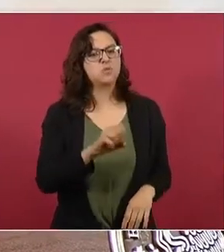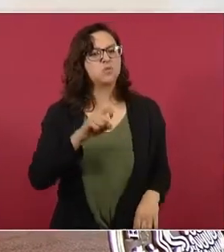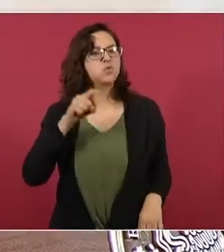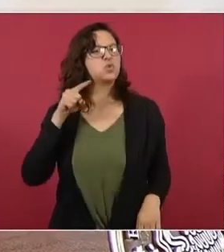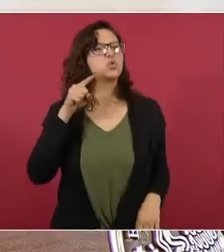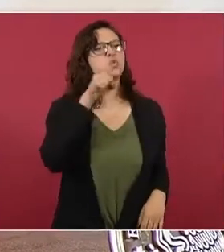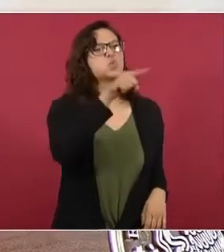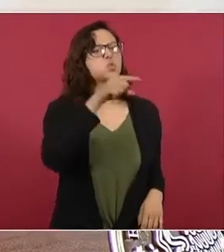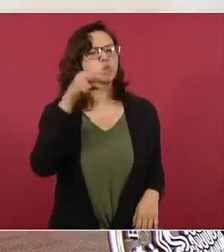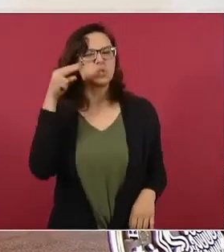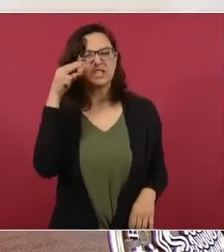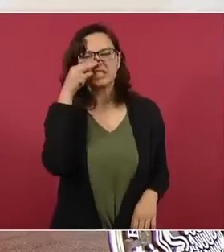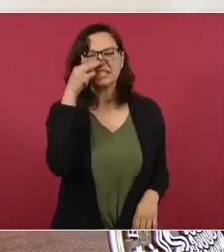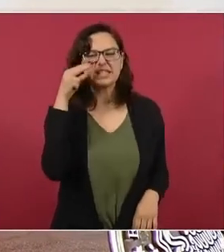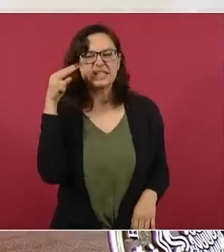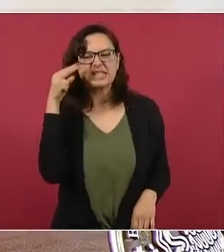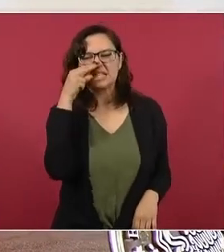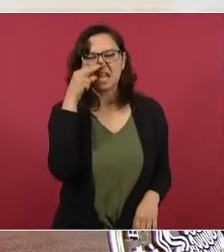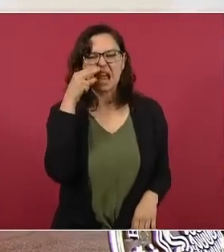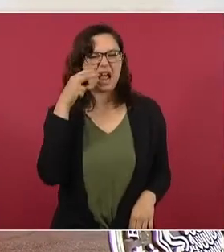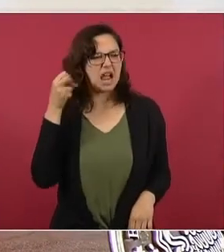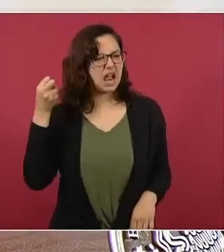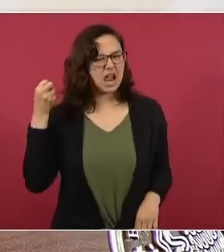eres un naco.